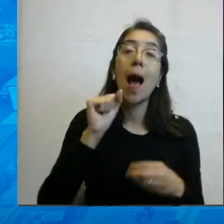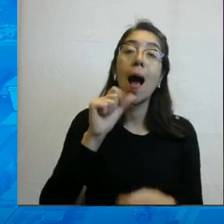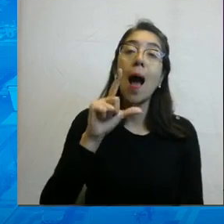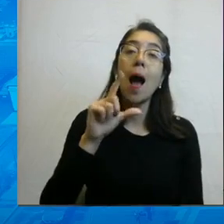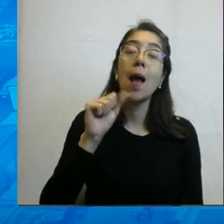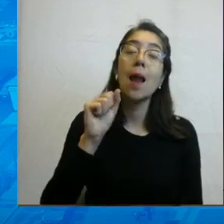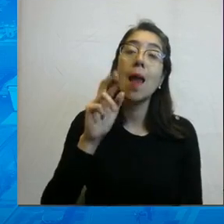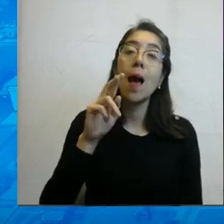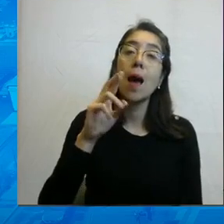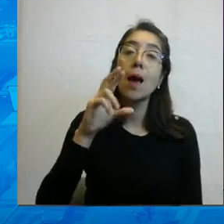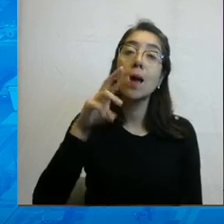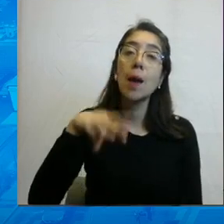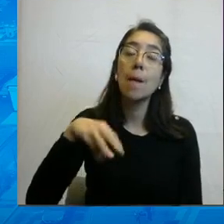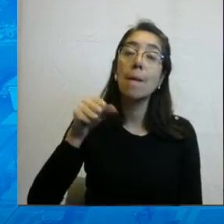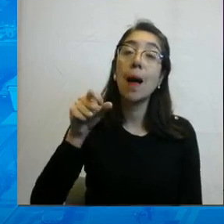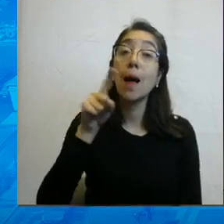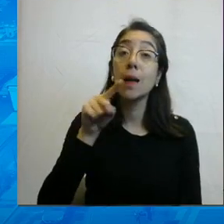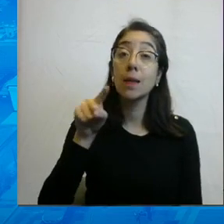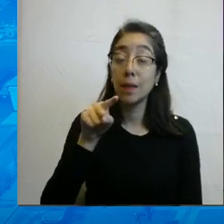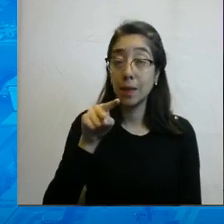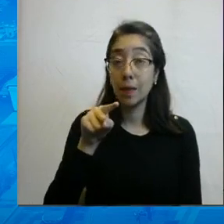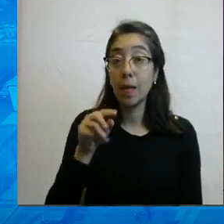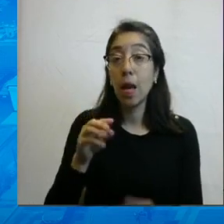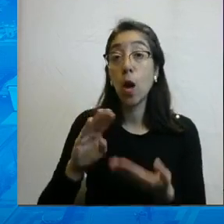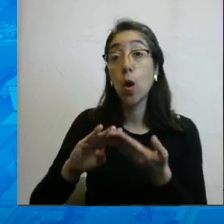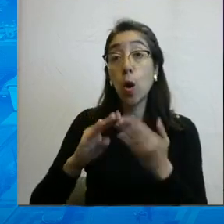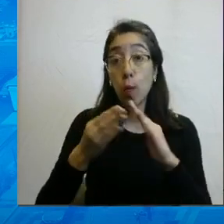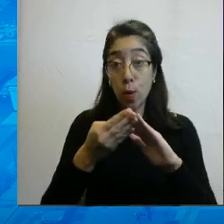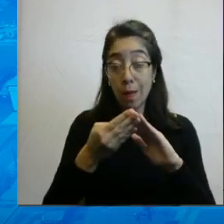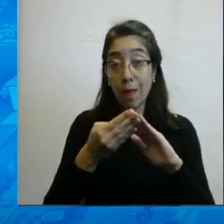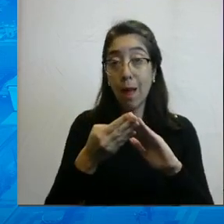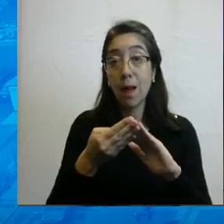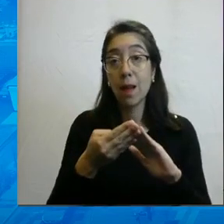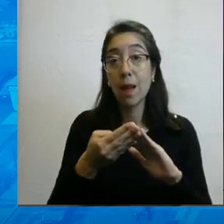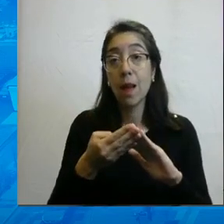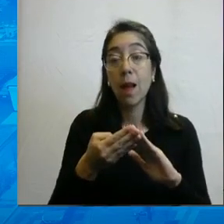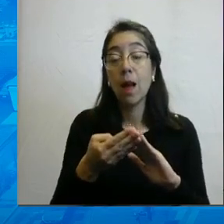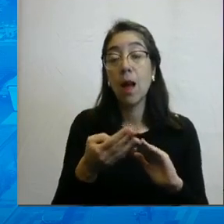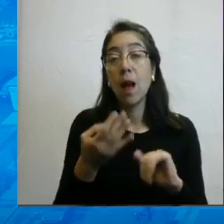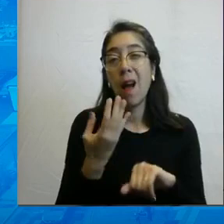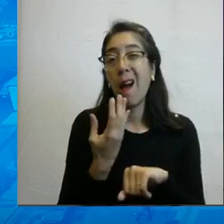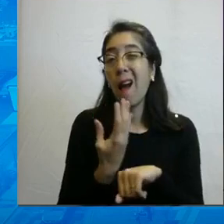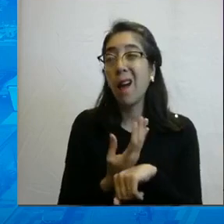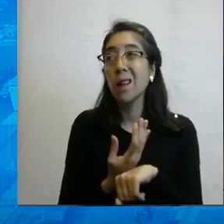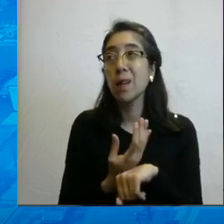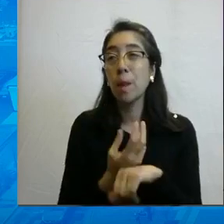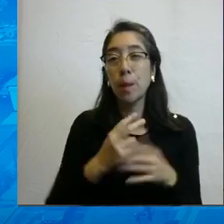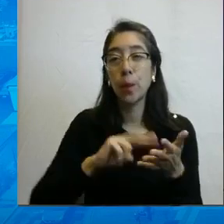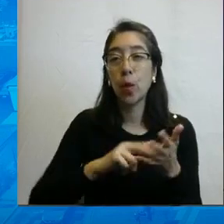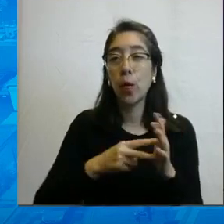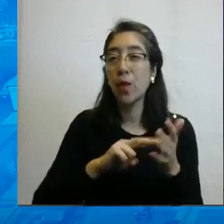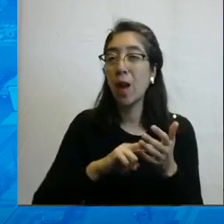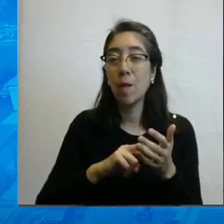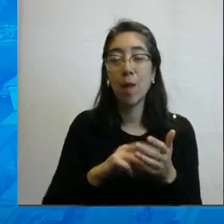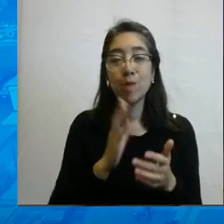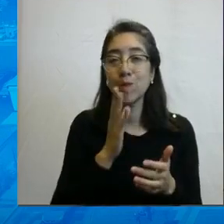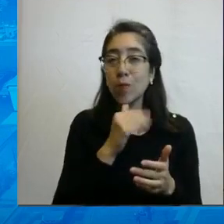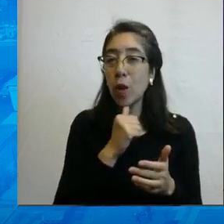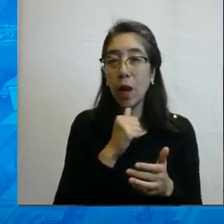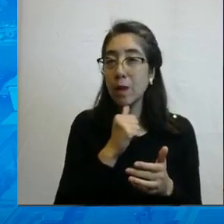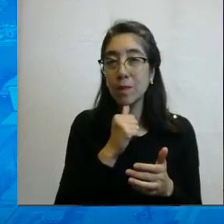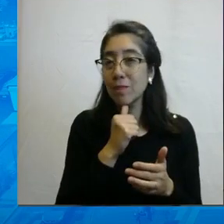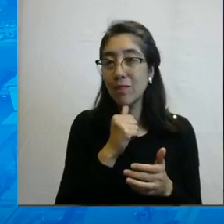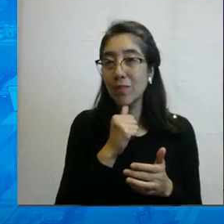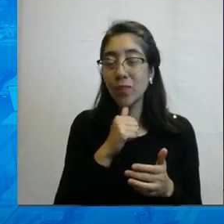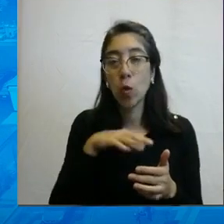varias cartas ya de dirigentes vecinales, las Lomas de Manso, Campo Lindo, y se están acumulando porque no han ido a revisarlas en el estado que están. Así